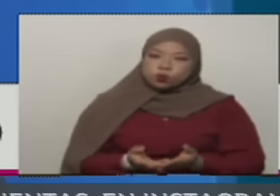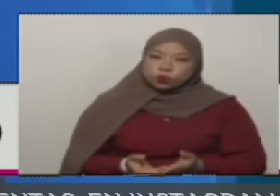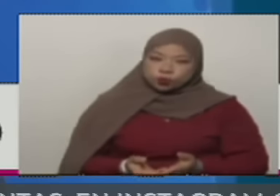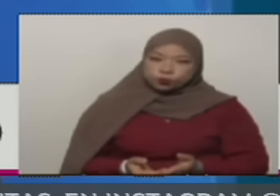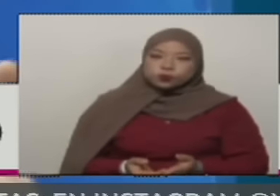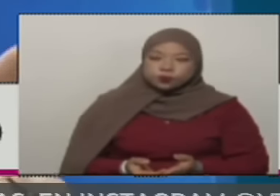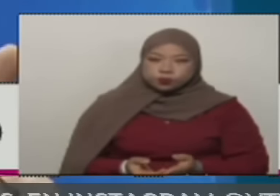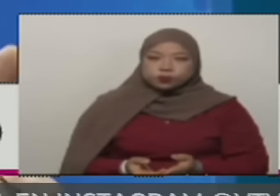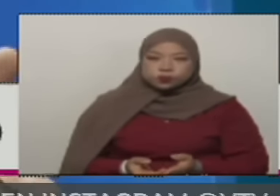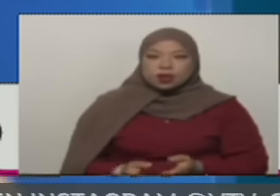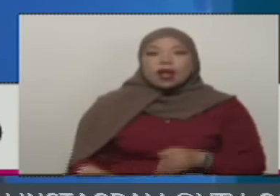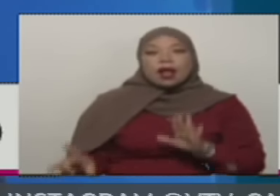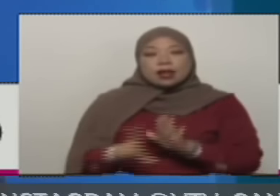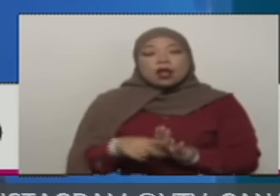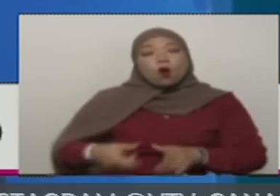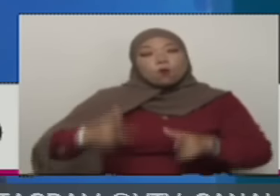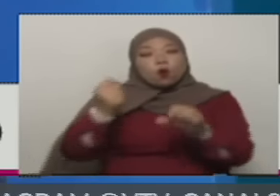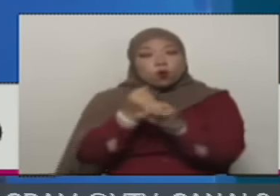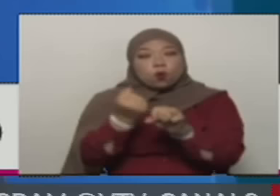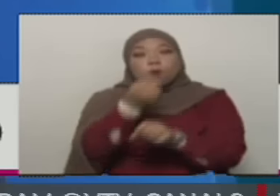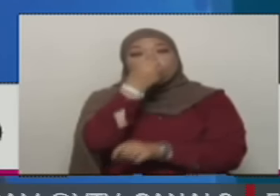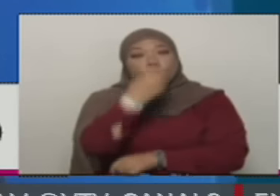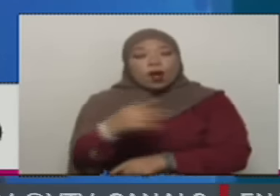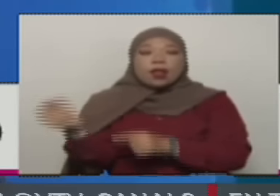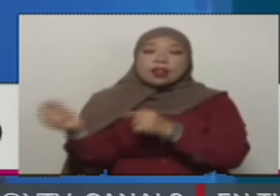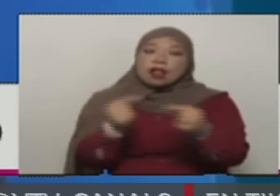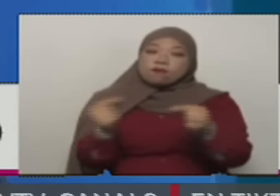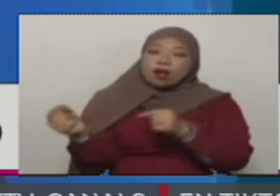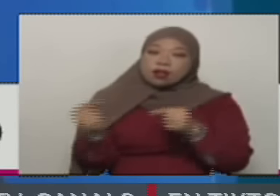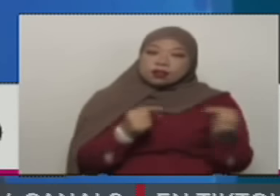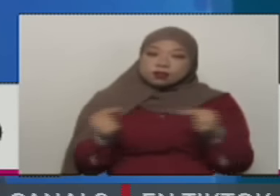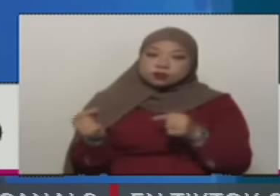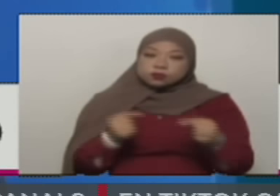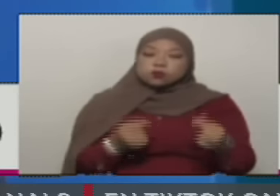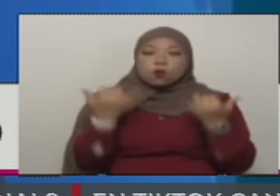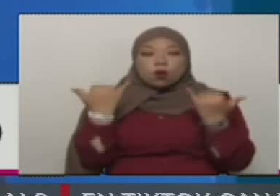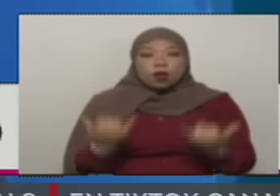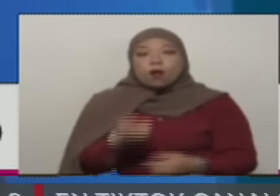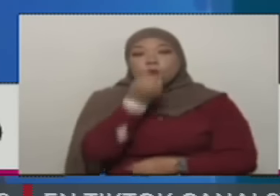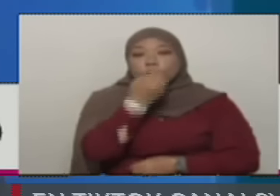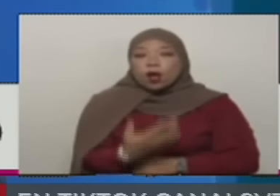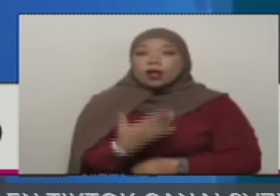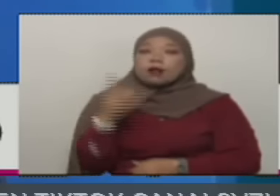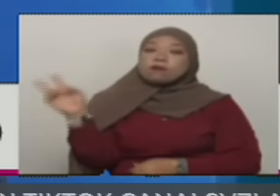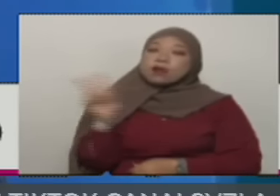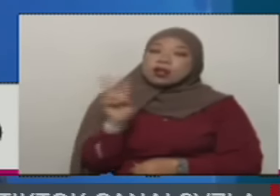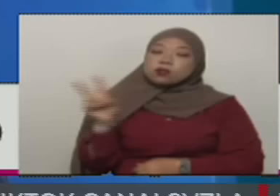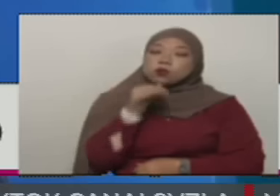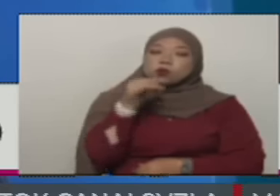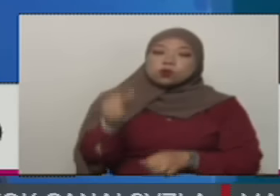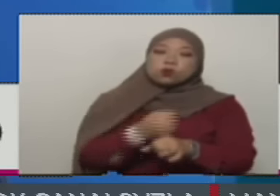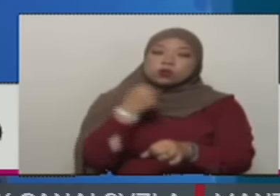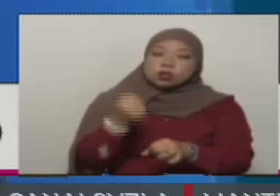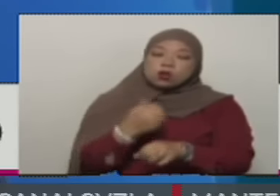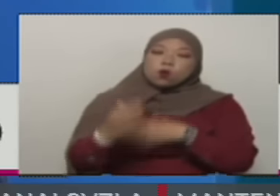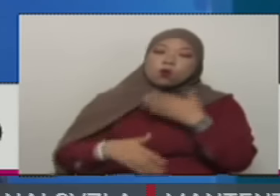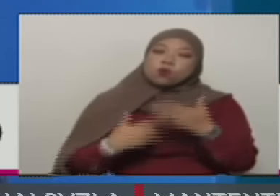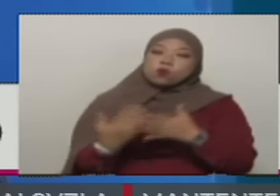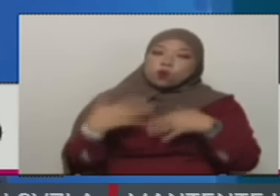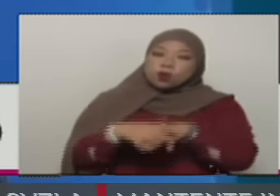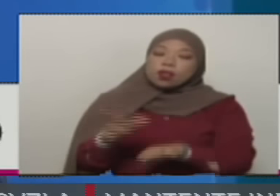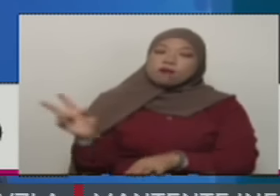y esta ley es muy oportuna que se debata con ellos, se enriquezca, porque Venezuela tiene el apoyo de la humanidad entera. Te lo digo,